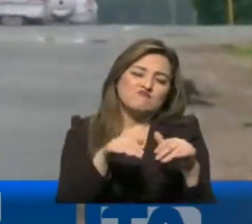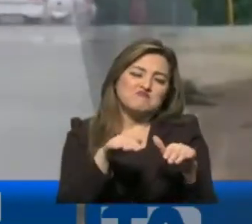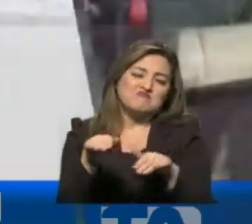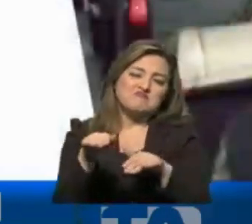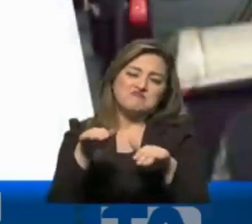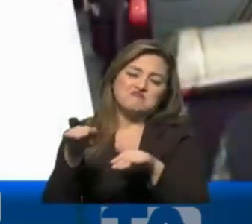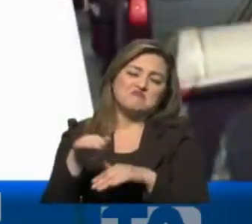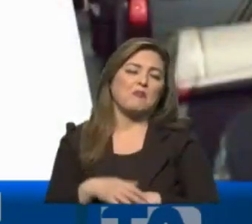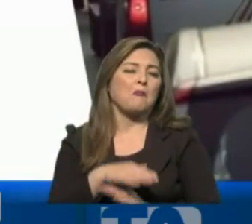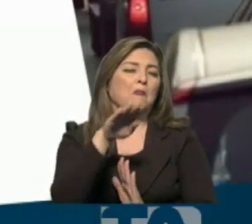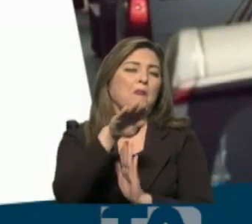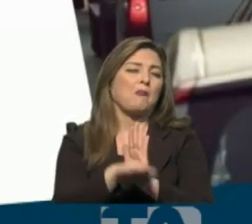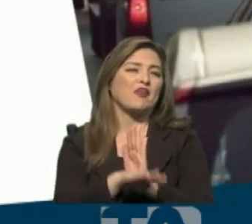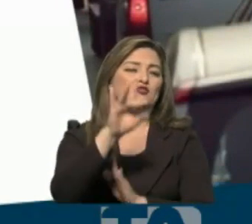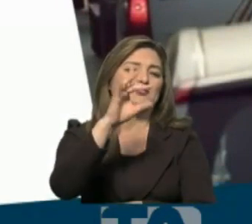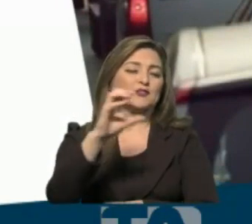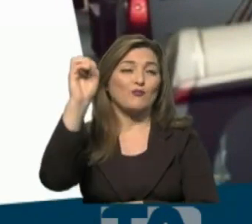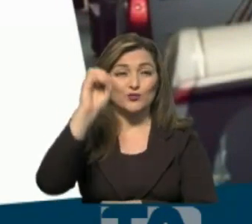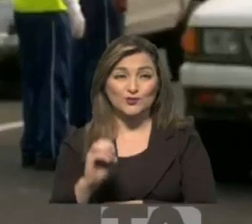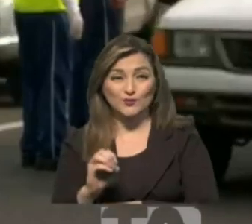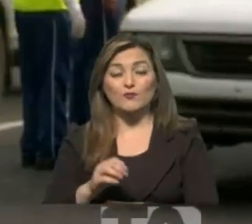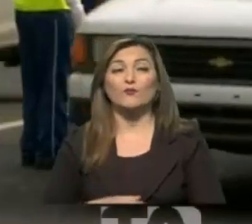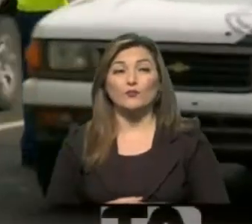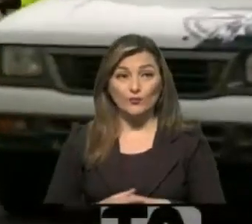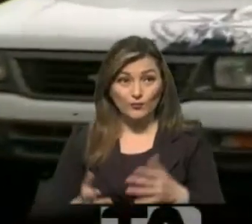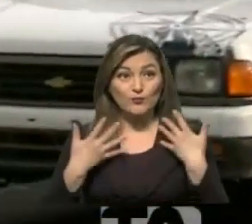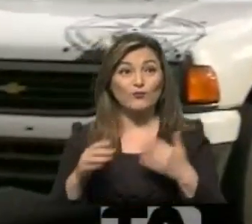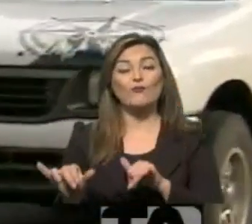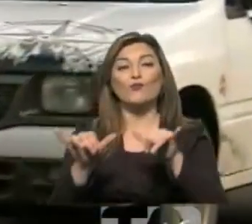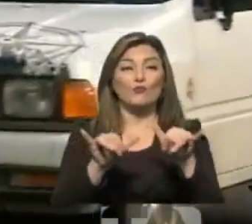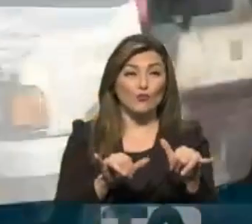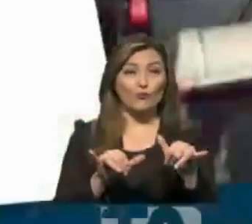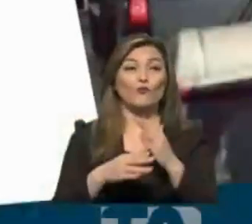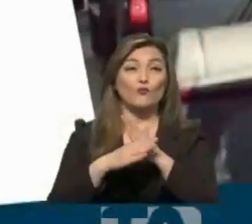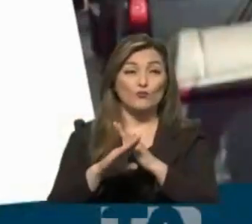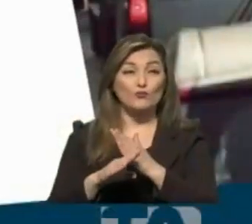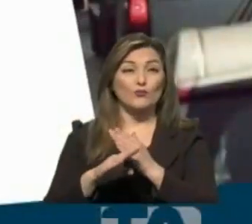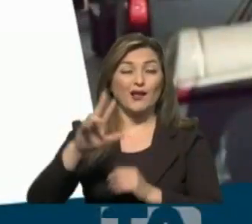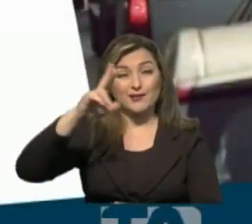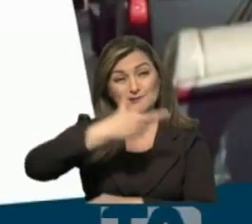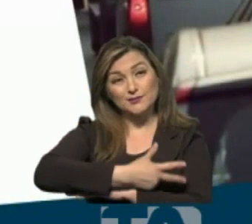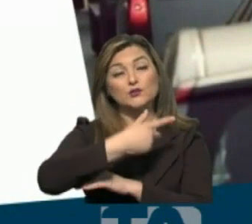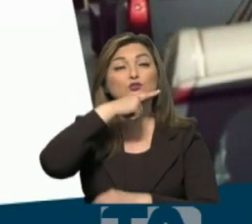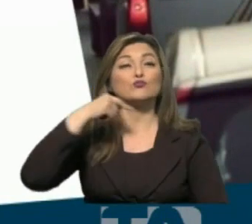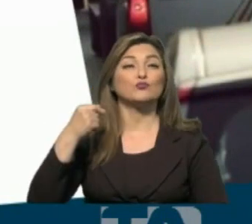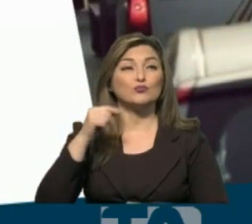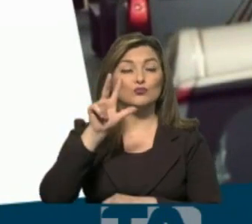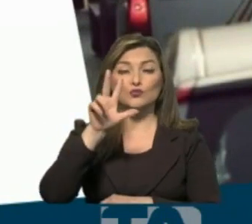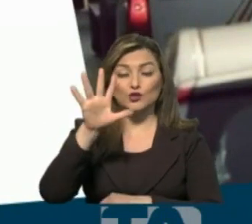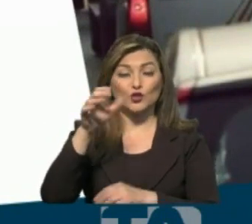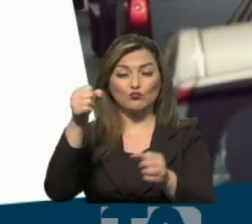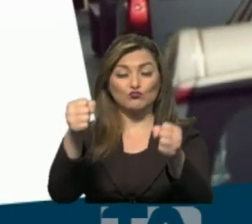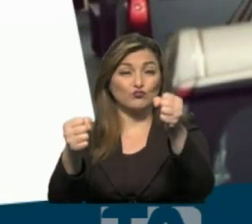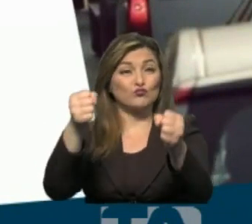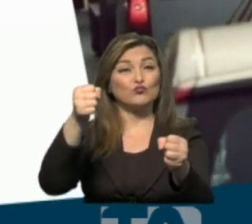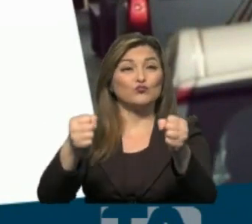salieron. Es decir, hubo una reducción del 80%. En Guayaquil también hubo limitaciones. Durante los tres días de feriado, a 35